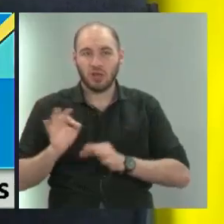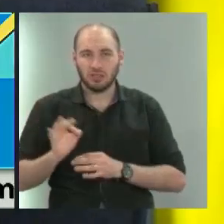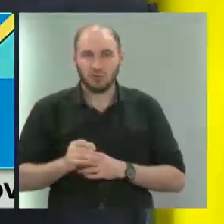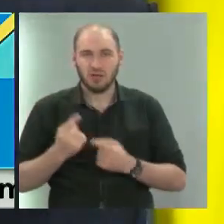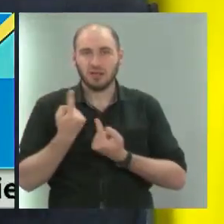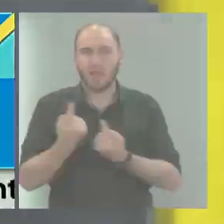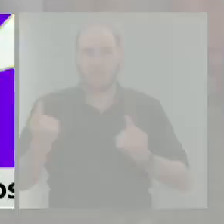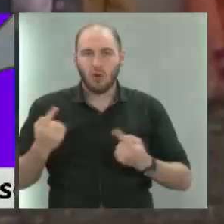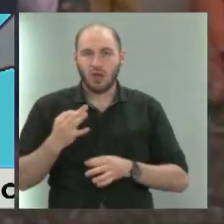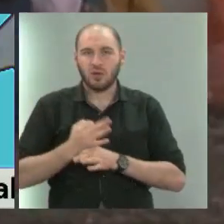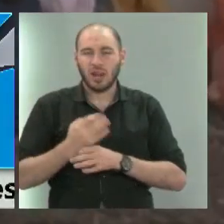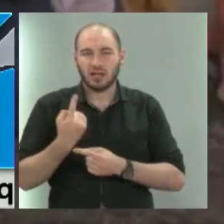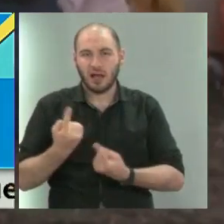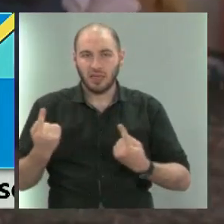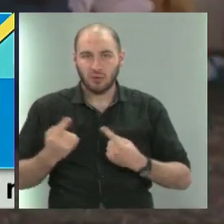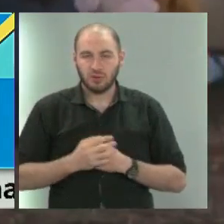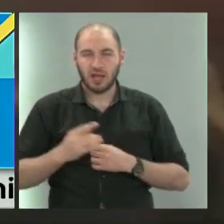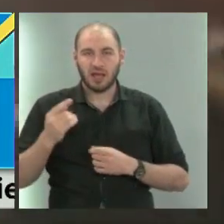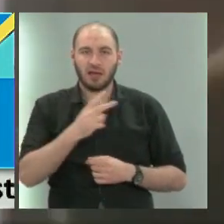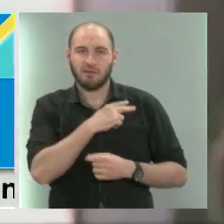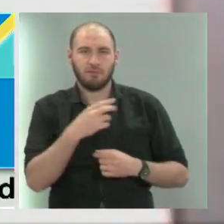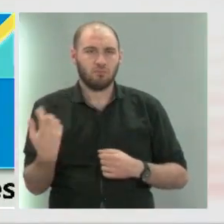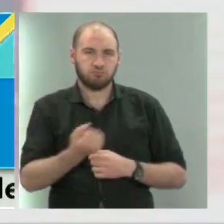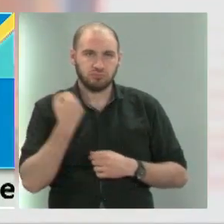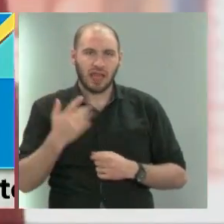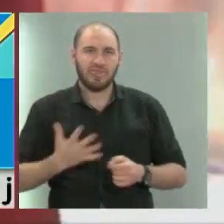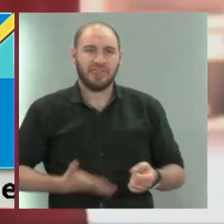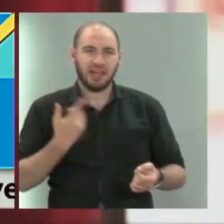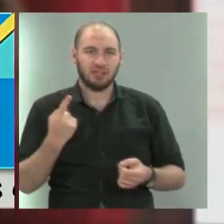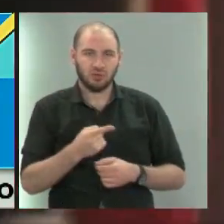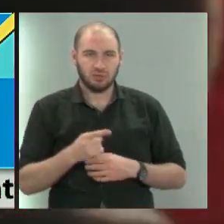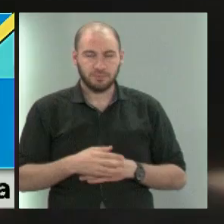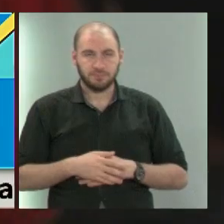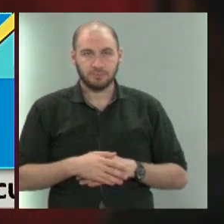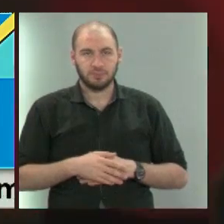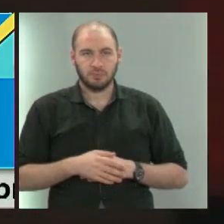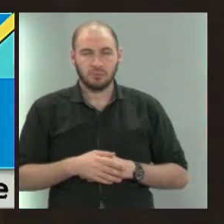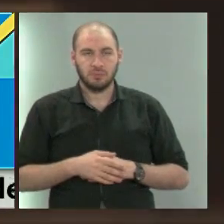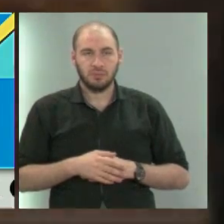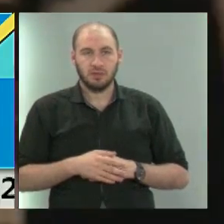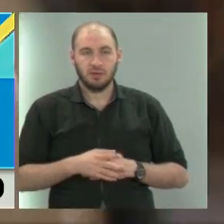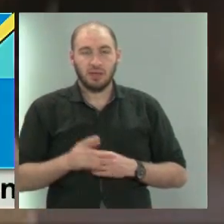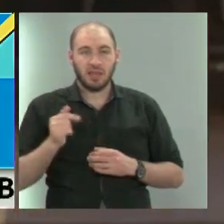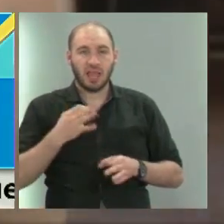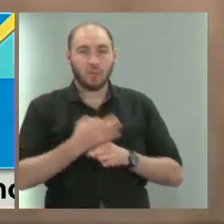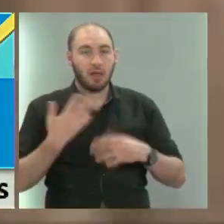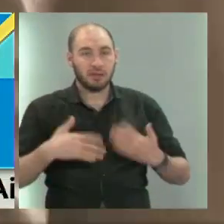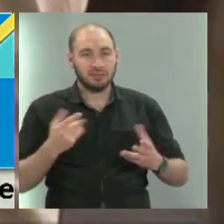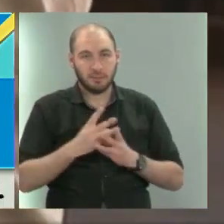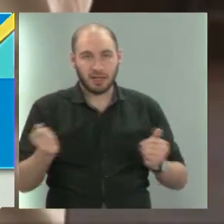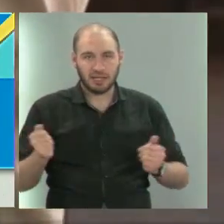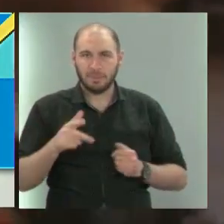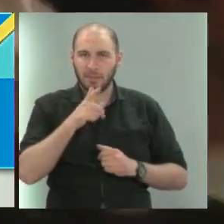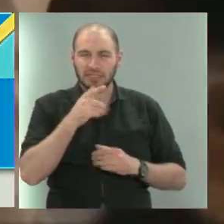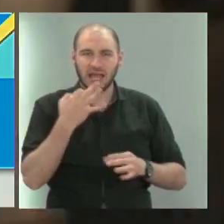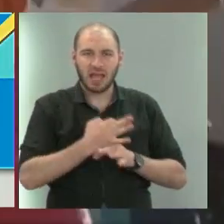de cada una de las escuelas, con un liderazgo fuerte que sea la directora. Y salir de esa escuela de emergencia. A mí me da la impresión